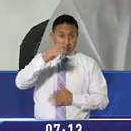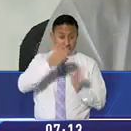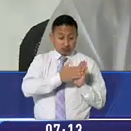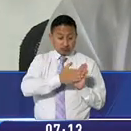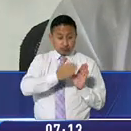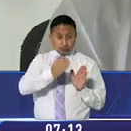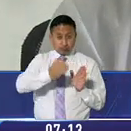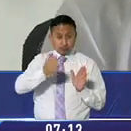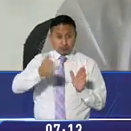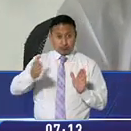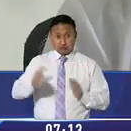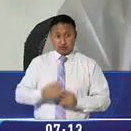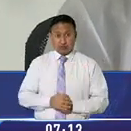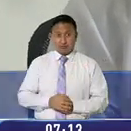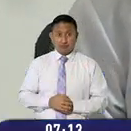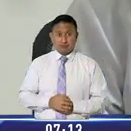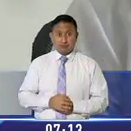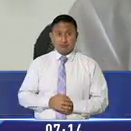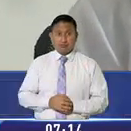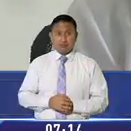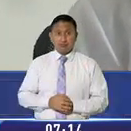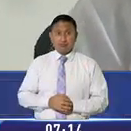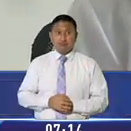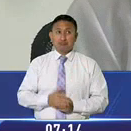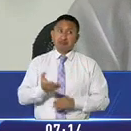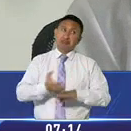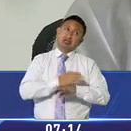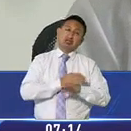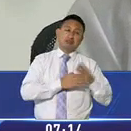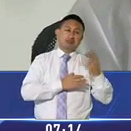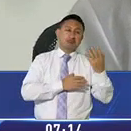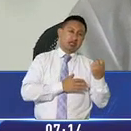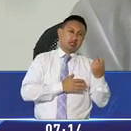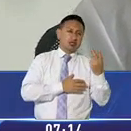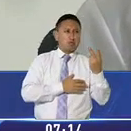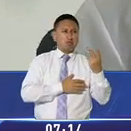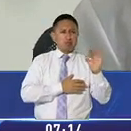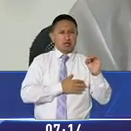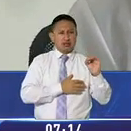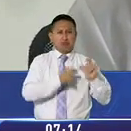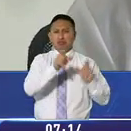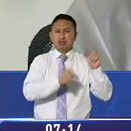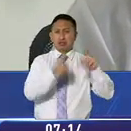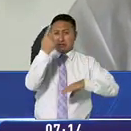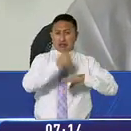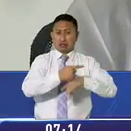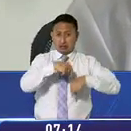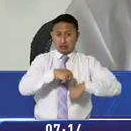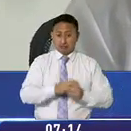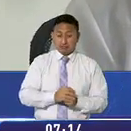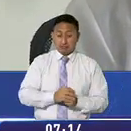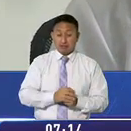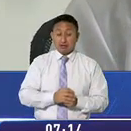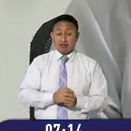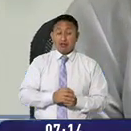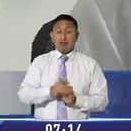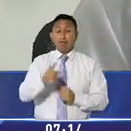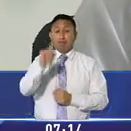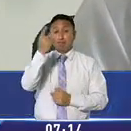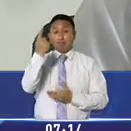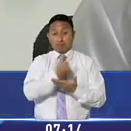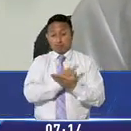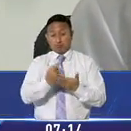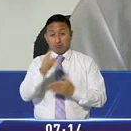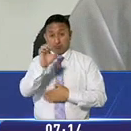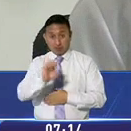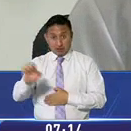diciembre, por ejemplo, teníamos entre 15 a 20 pacientes que atendíamos. Desde la última de diciembre, la primera de enero, hemos tenido